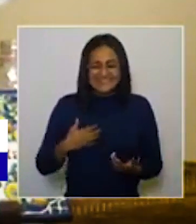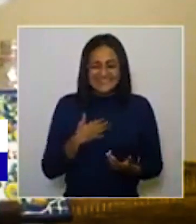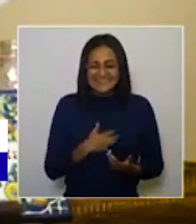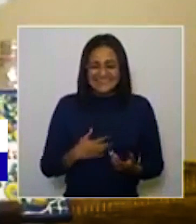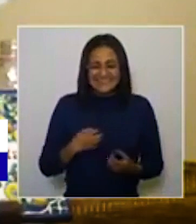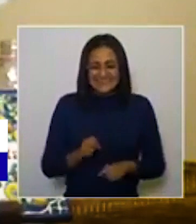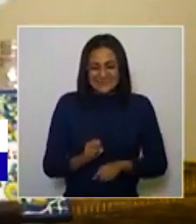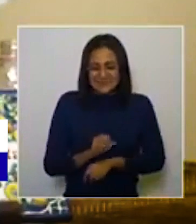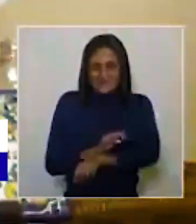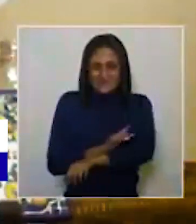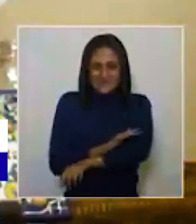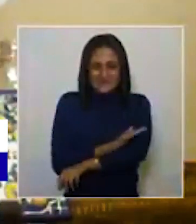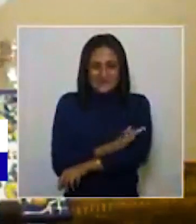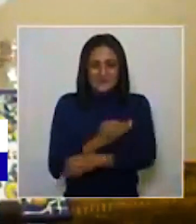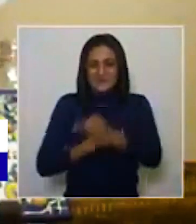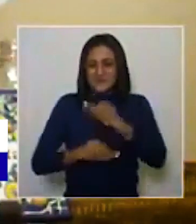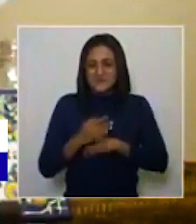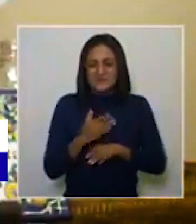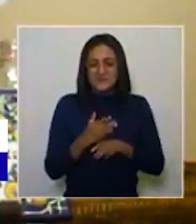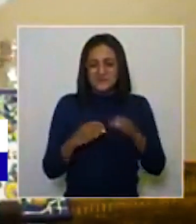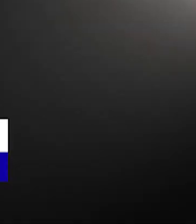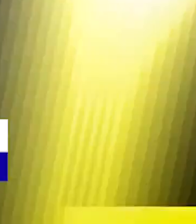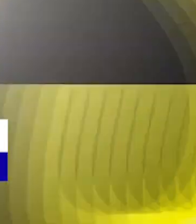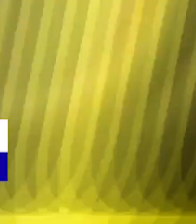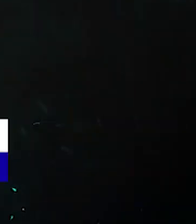cosas que estamos llevando a cabo